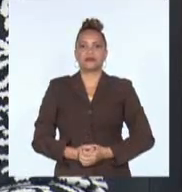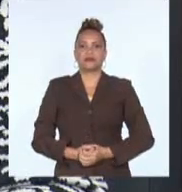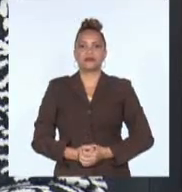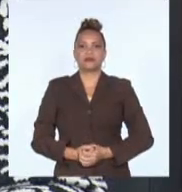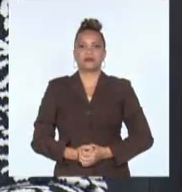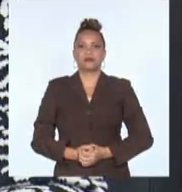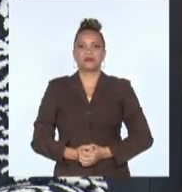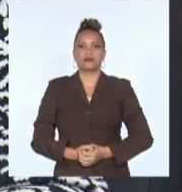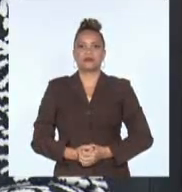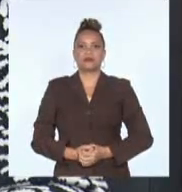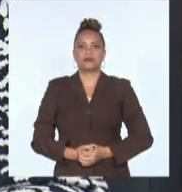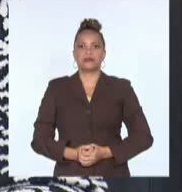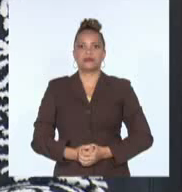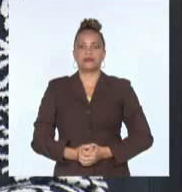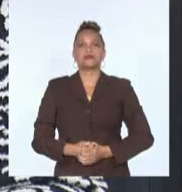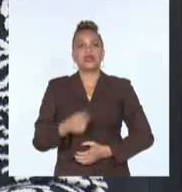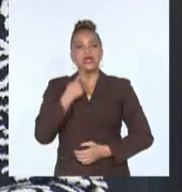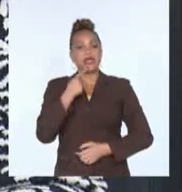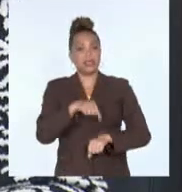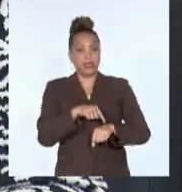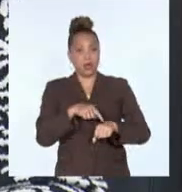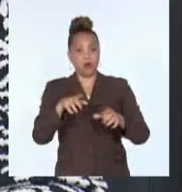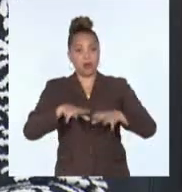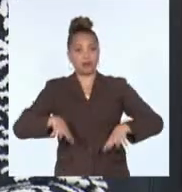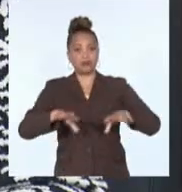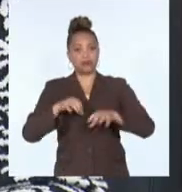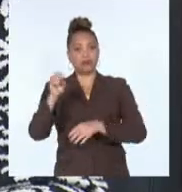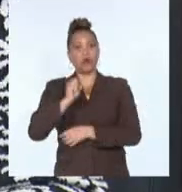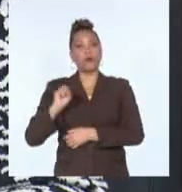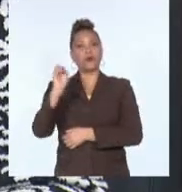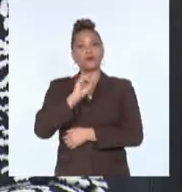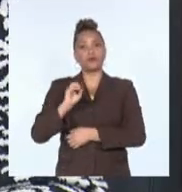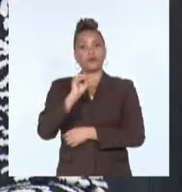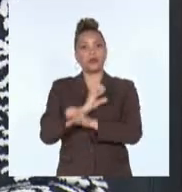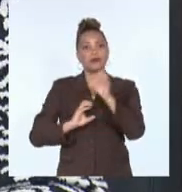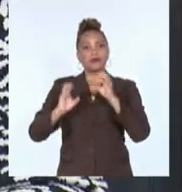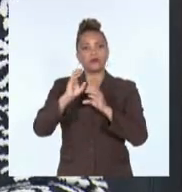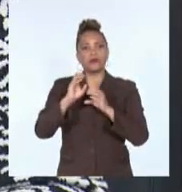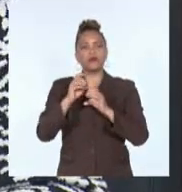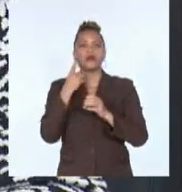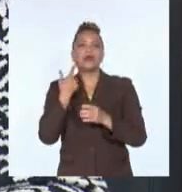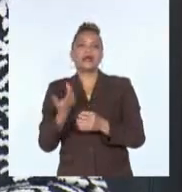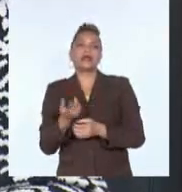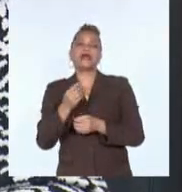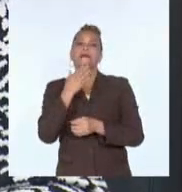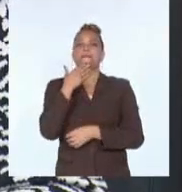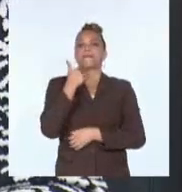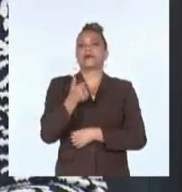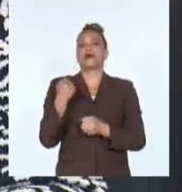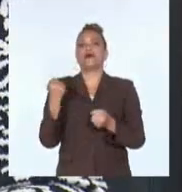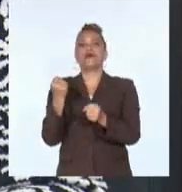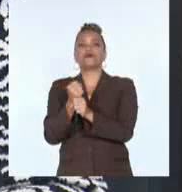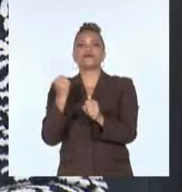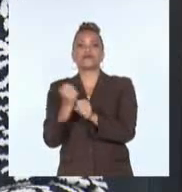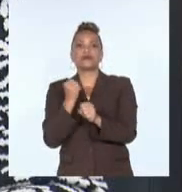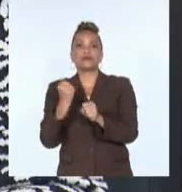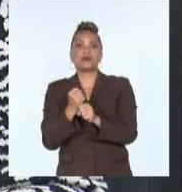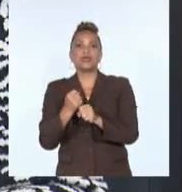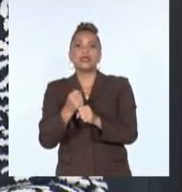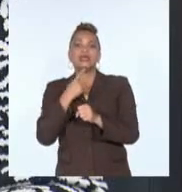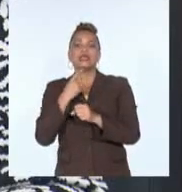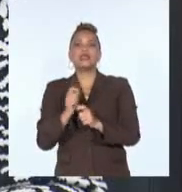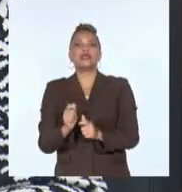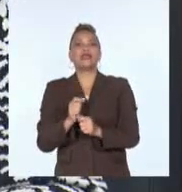Como usted expresó, también es una buena oportunidad en el marco de esta cumbre el reforzar las posibilidades de tener encuentros bilaterales